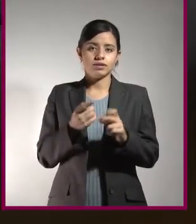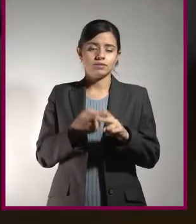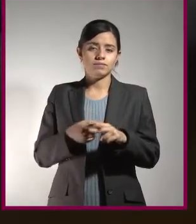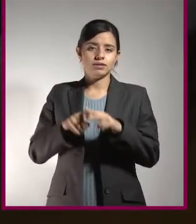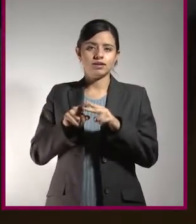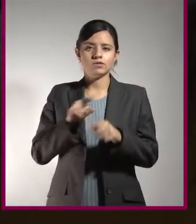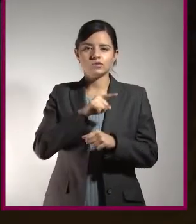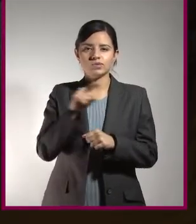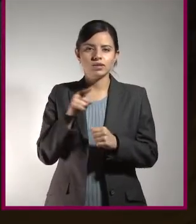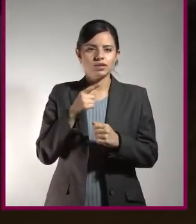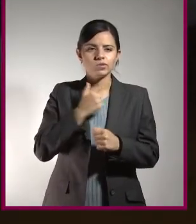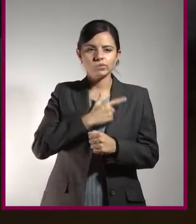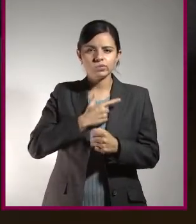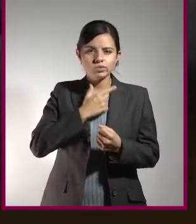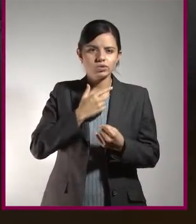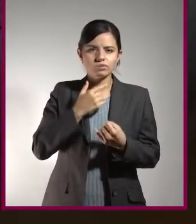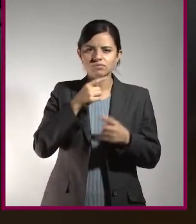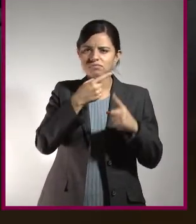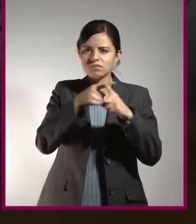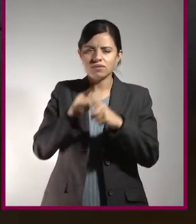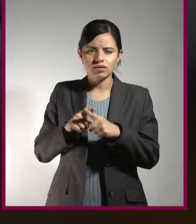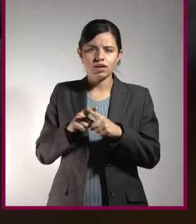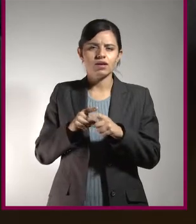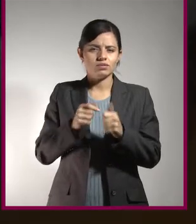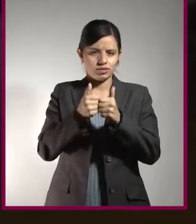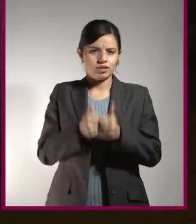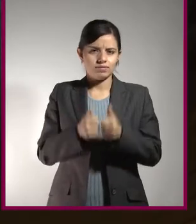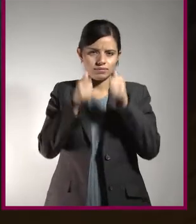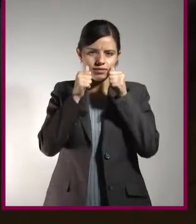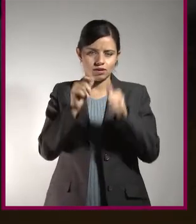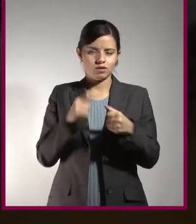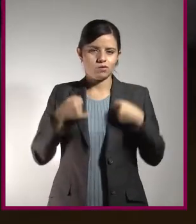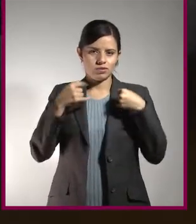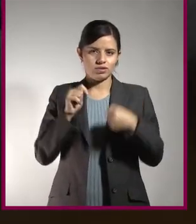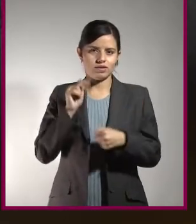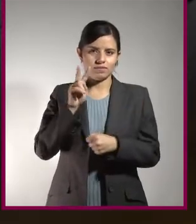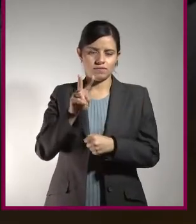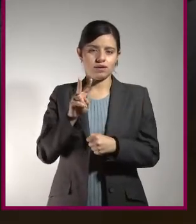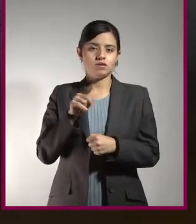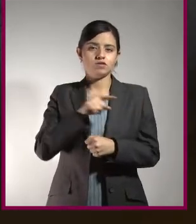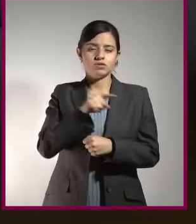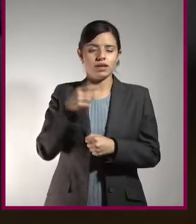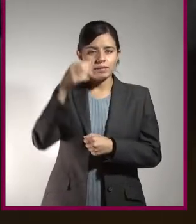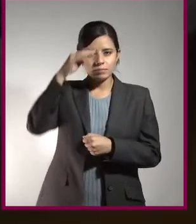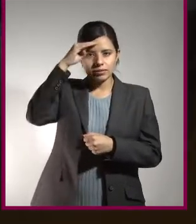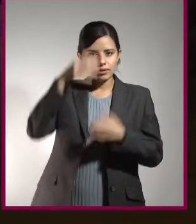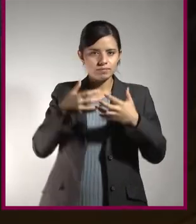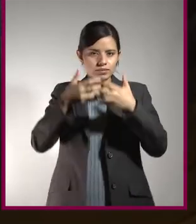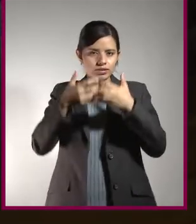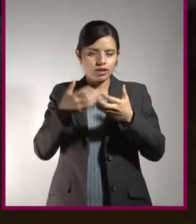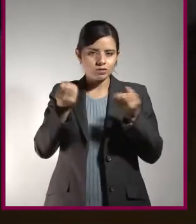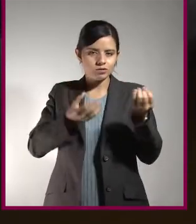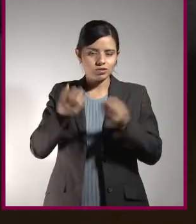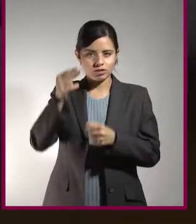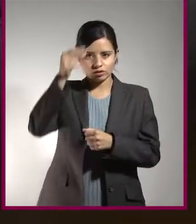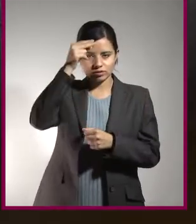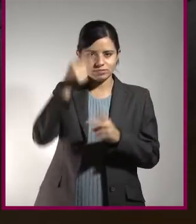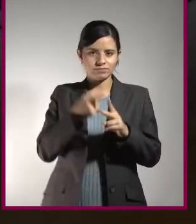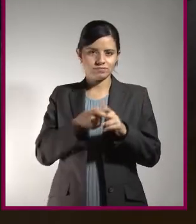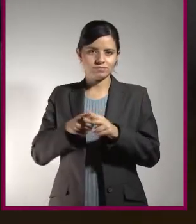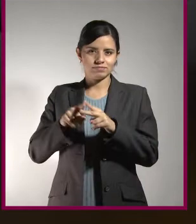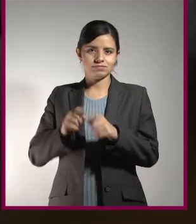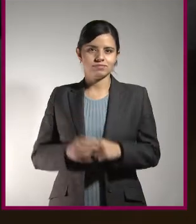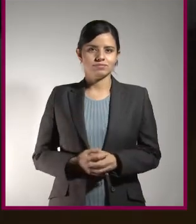Iniciarnos en los pasatiempos. ¿Quieres saber de qué manera? Quédate con nosotros, esto y más en Jóvenes en TV, un espacio de reflexión y construcción de